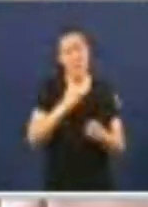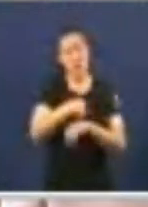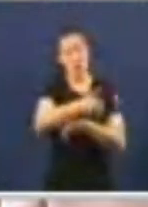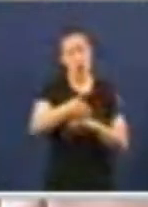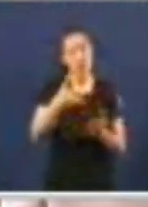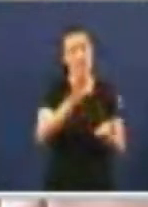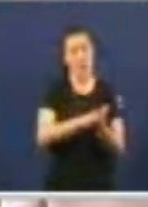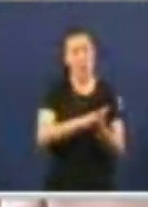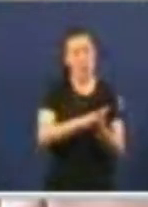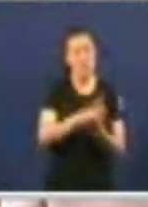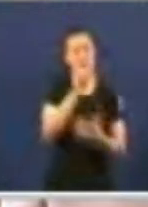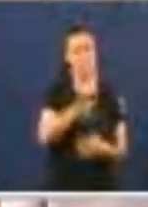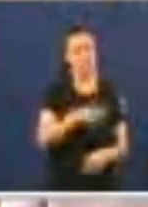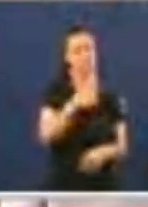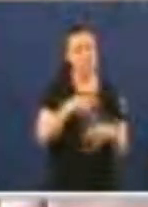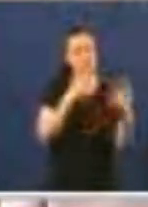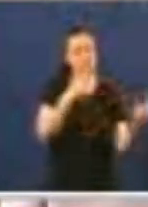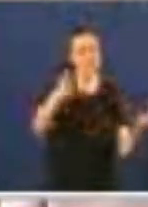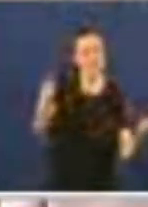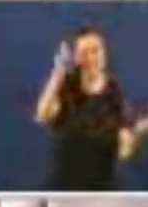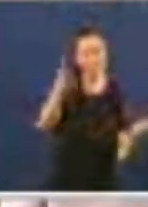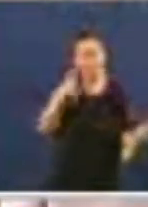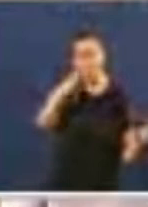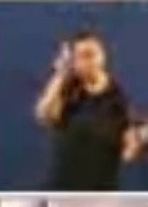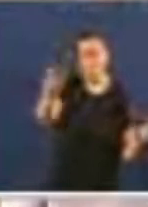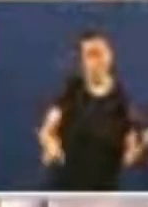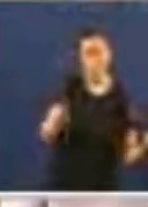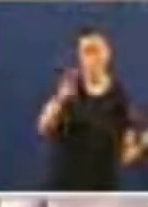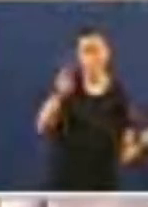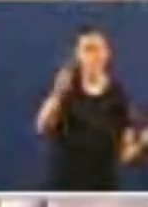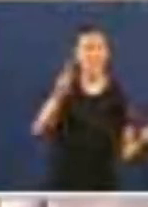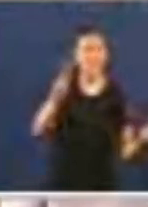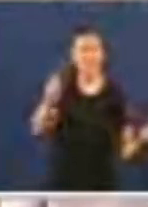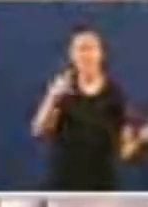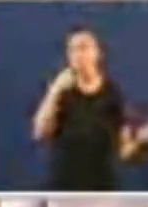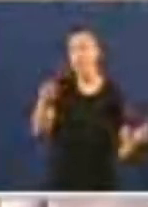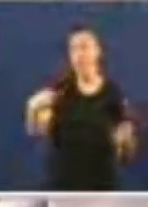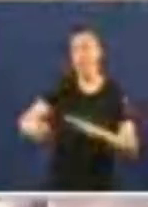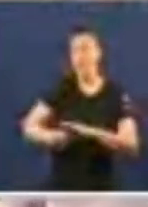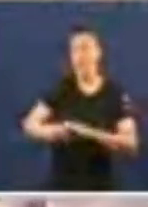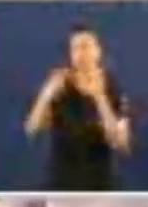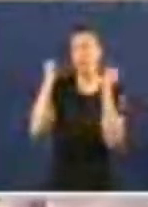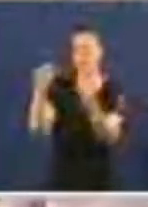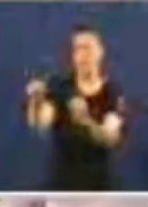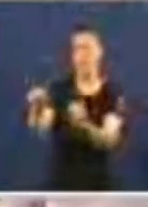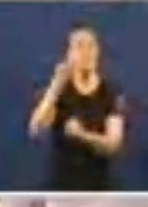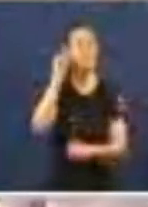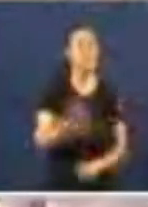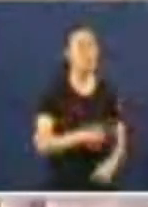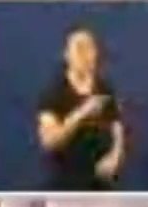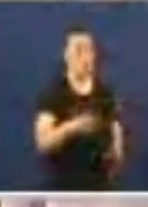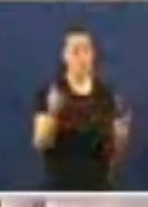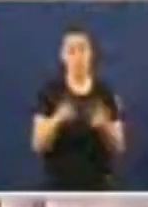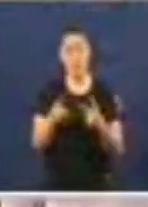e dicirlle ao imputado Villarmir que non vai aceptar as súas chantaxes, sí ou non. E, en segundo